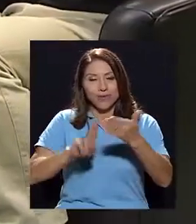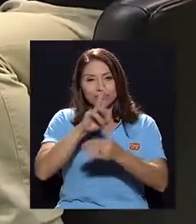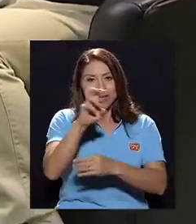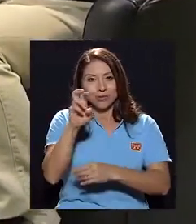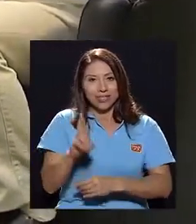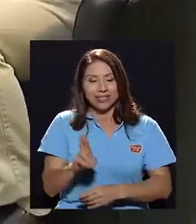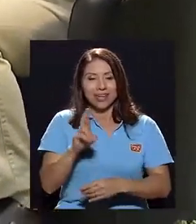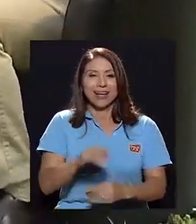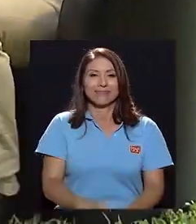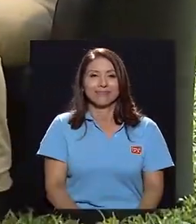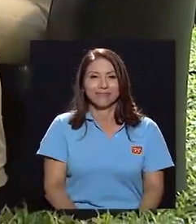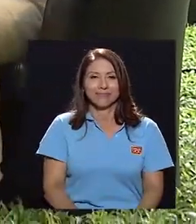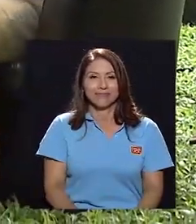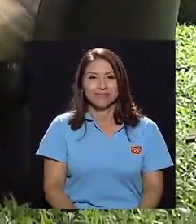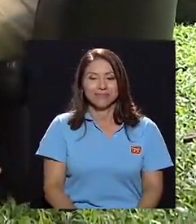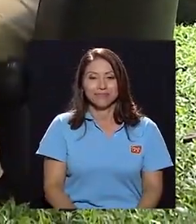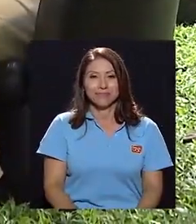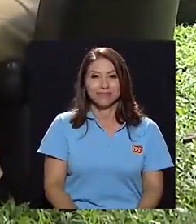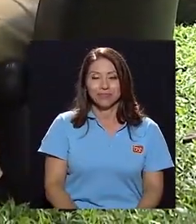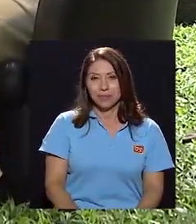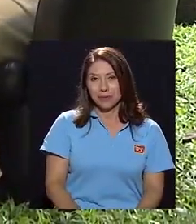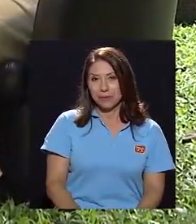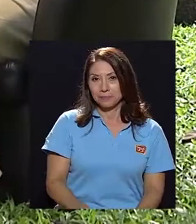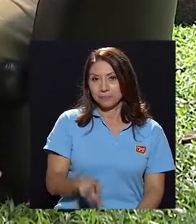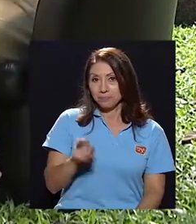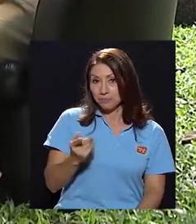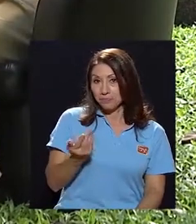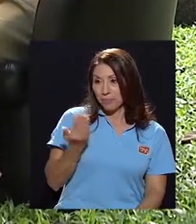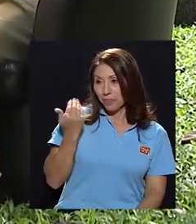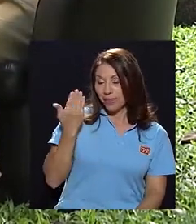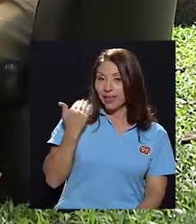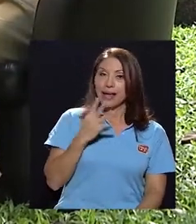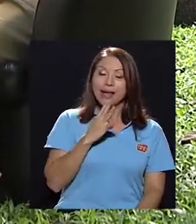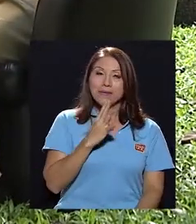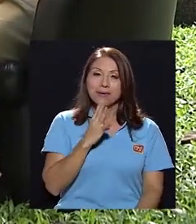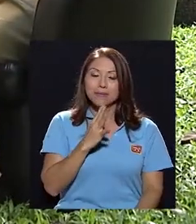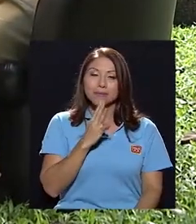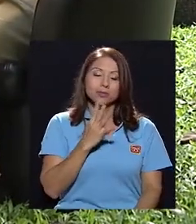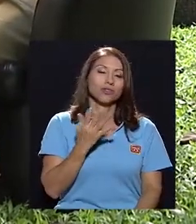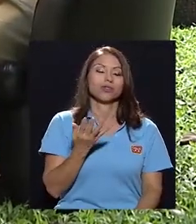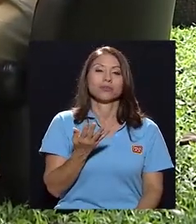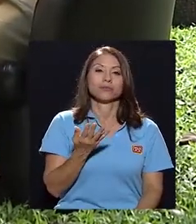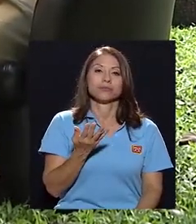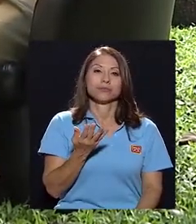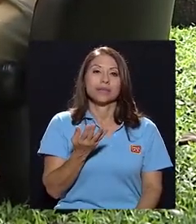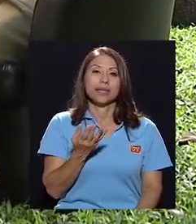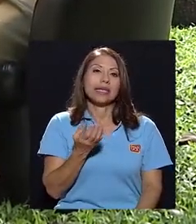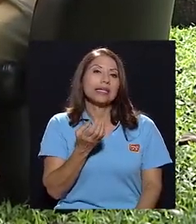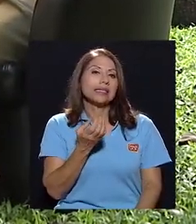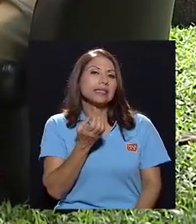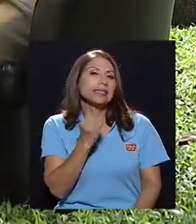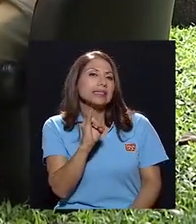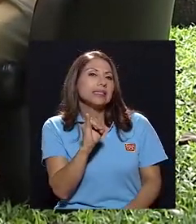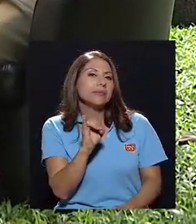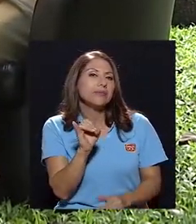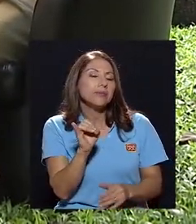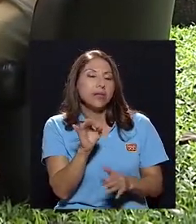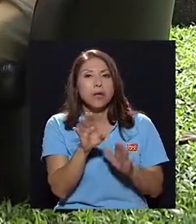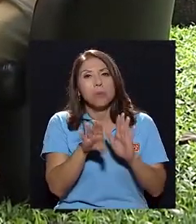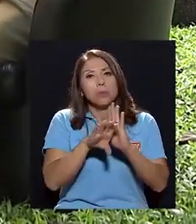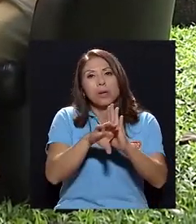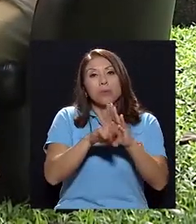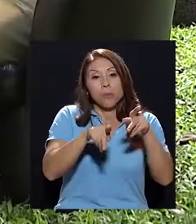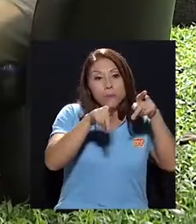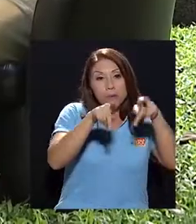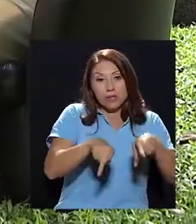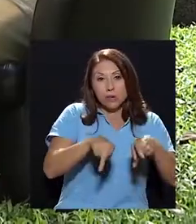Rica. Mónica, en la interfaz hablábamos de que si los requerimientos son los mismos para